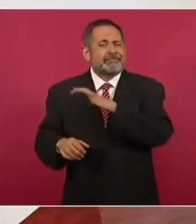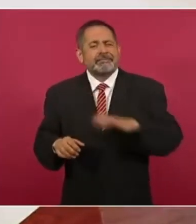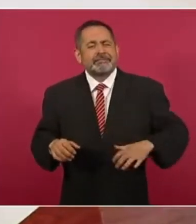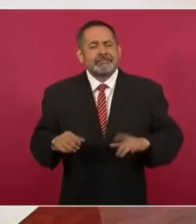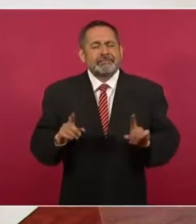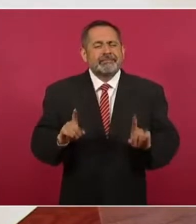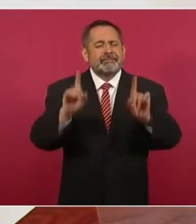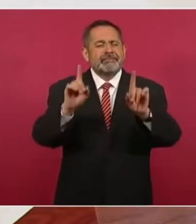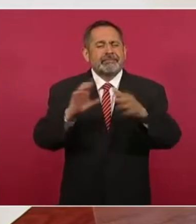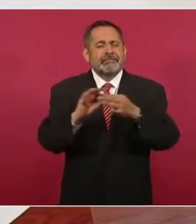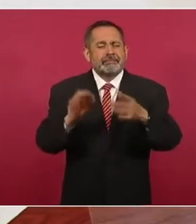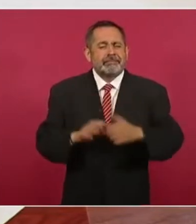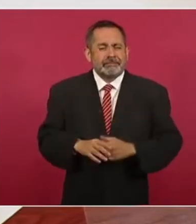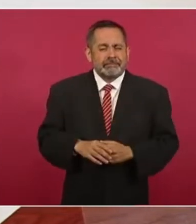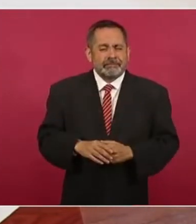¿Cómo?